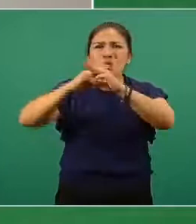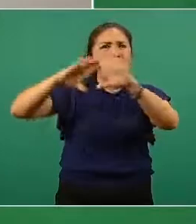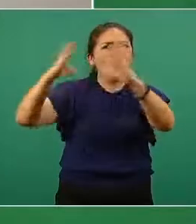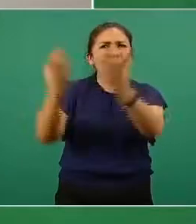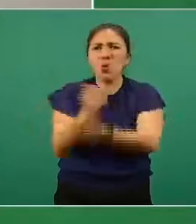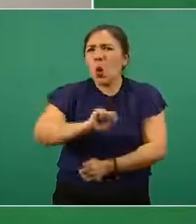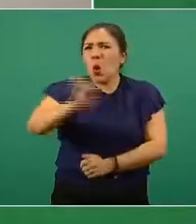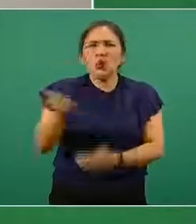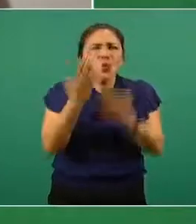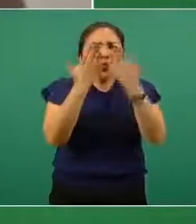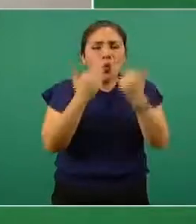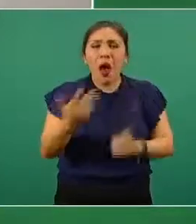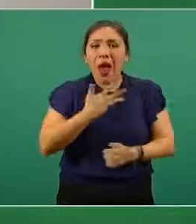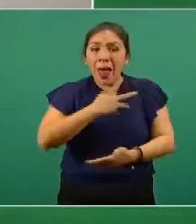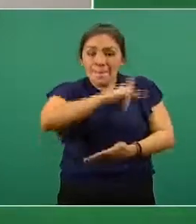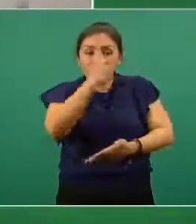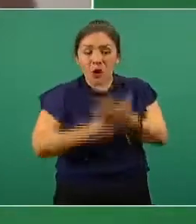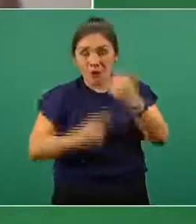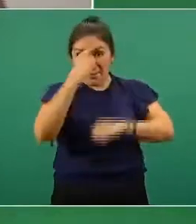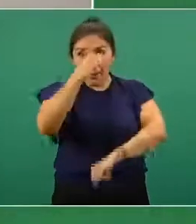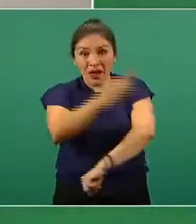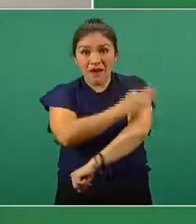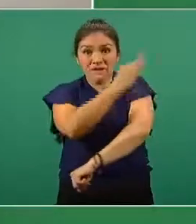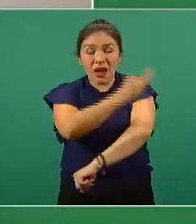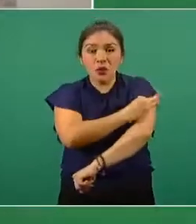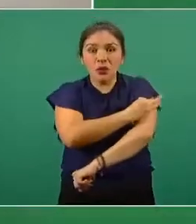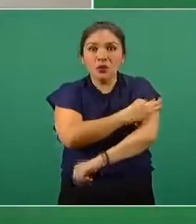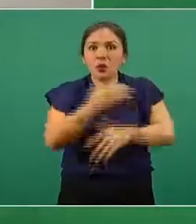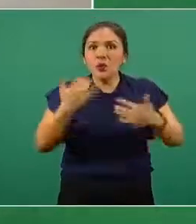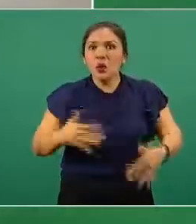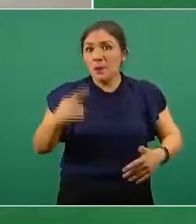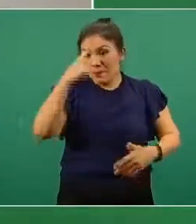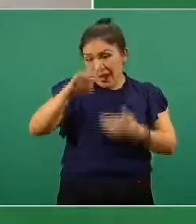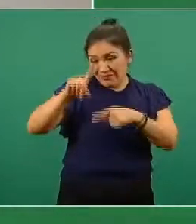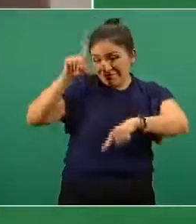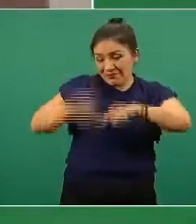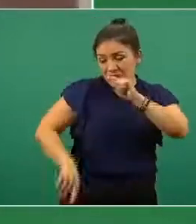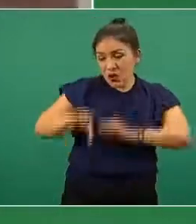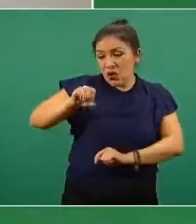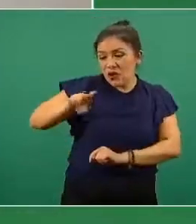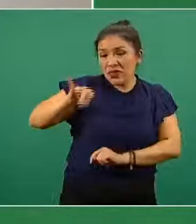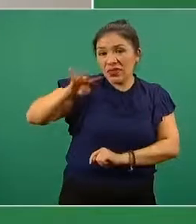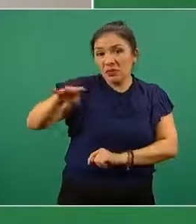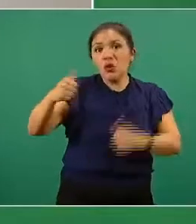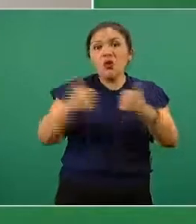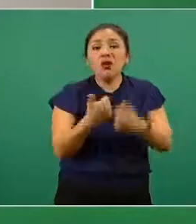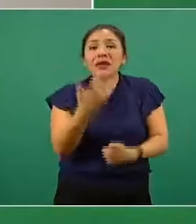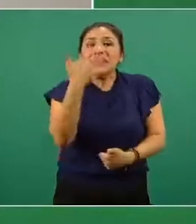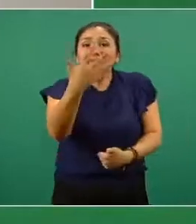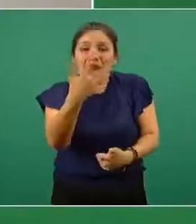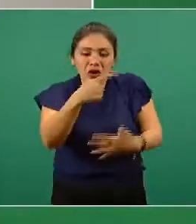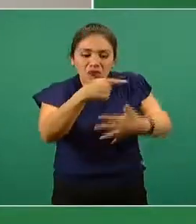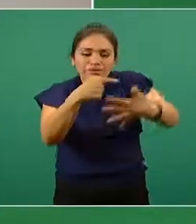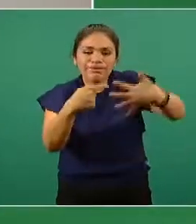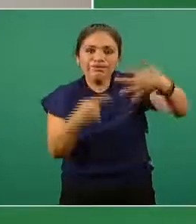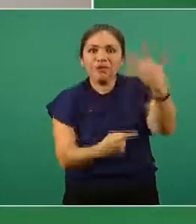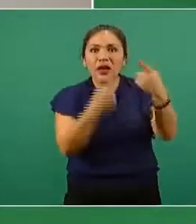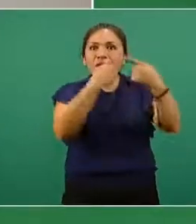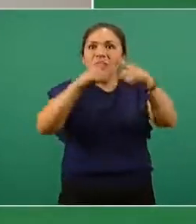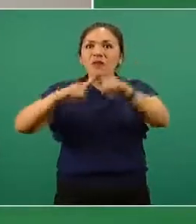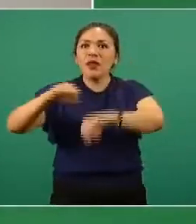que cuenta con un programa de vacunación contra la COVID-19 con cinco diferentes